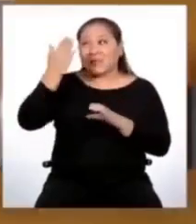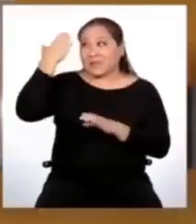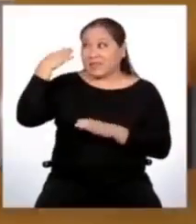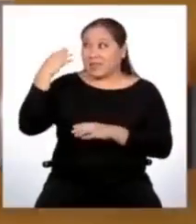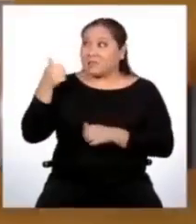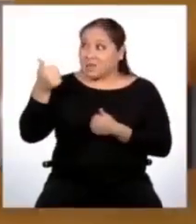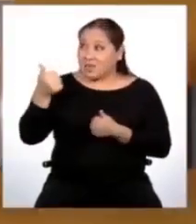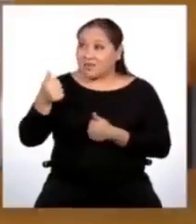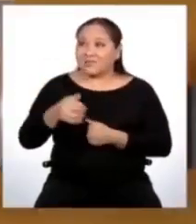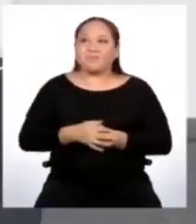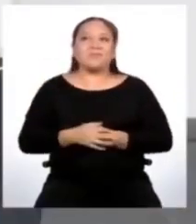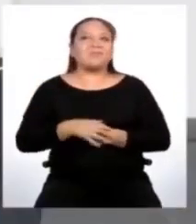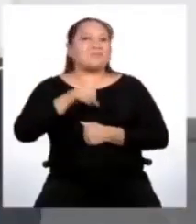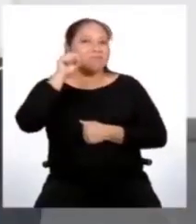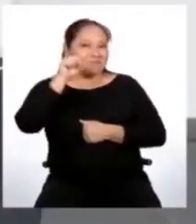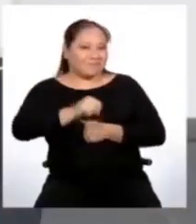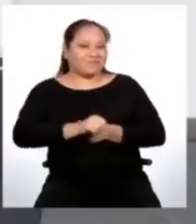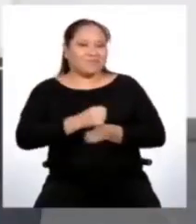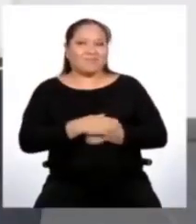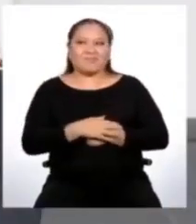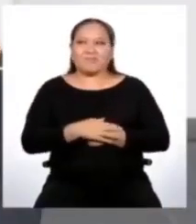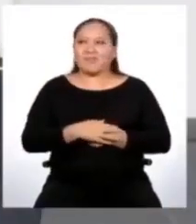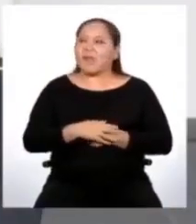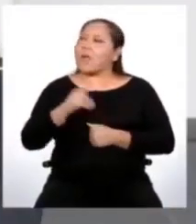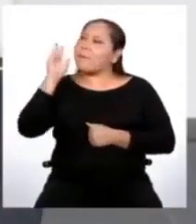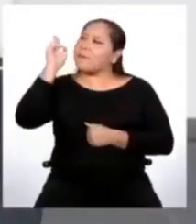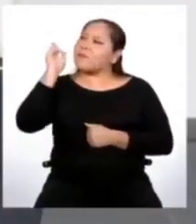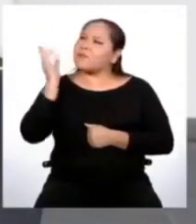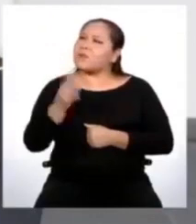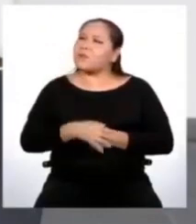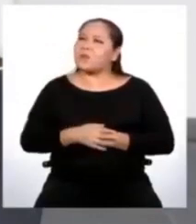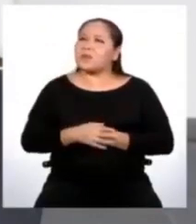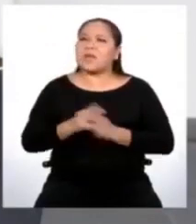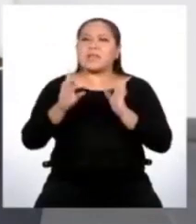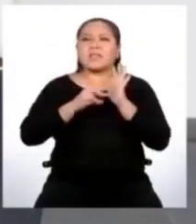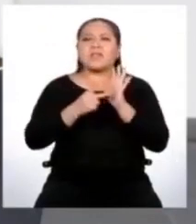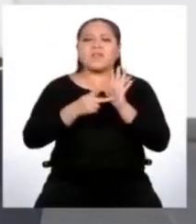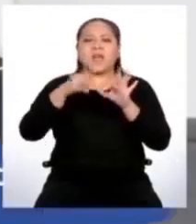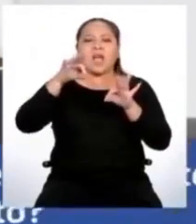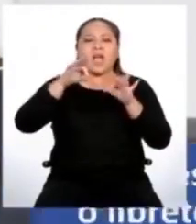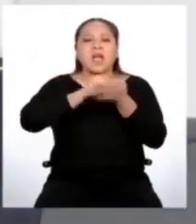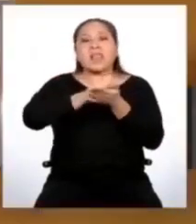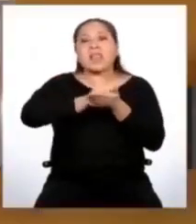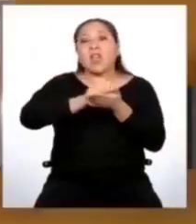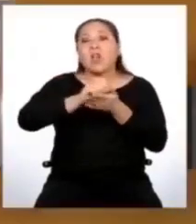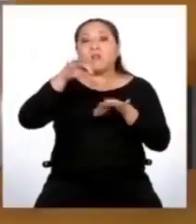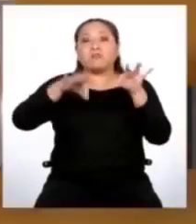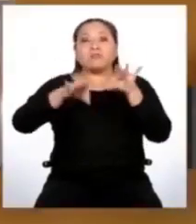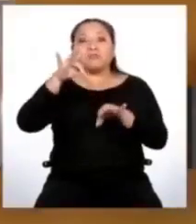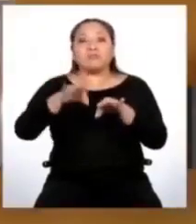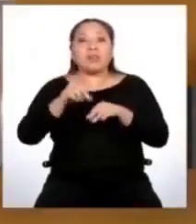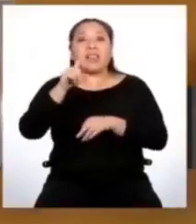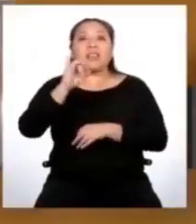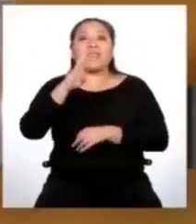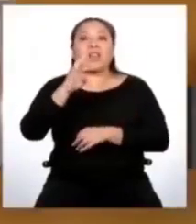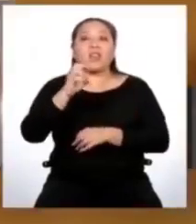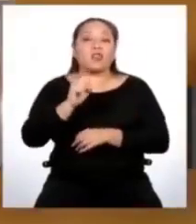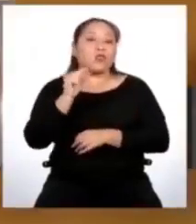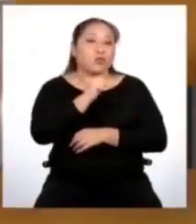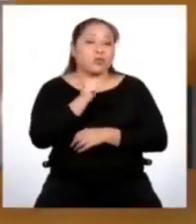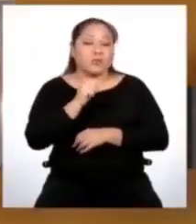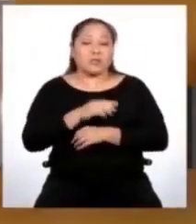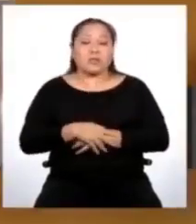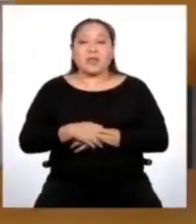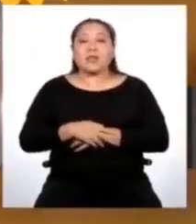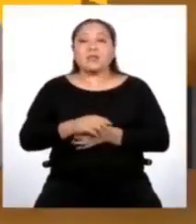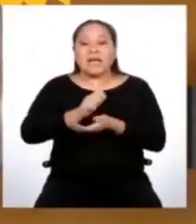bien? Claro. Entonces, profesor, ¿qué es un guión teatral o libreto? El libreto o guión